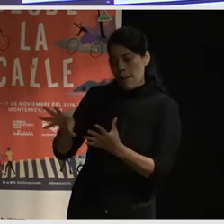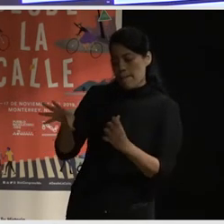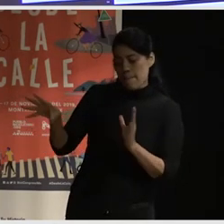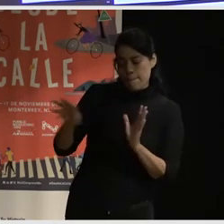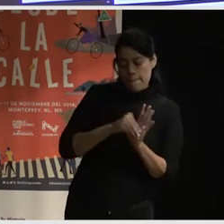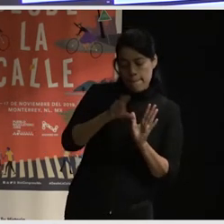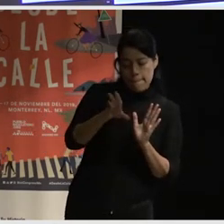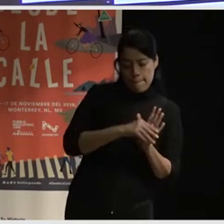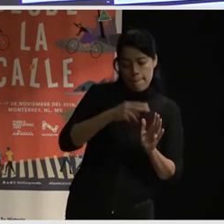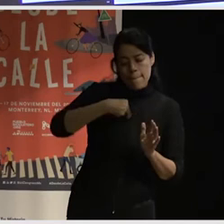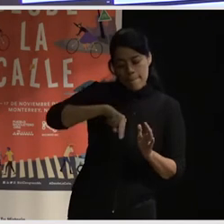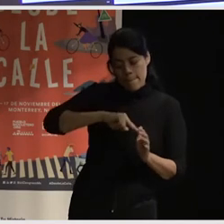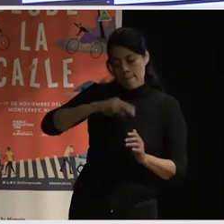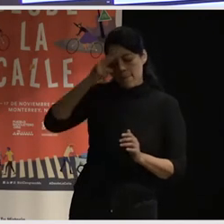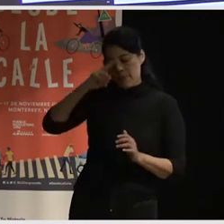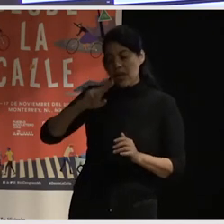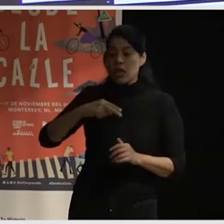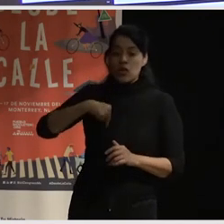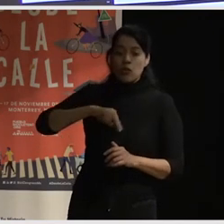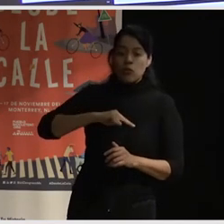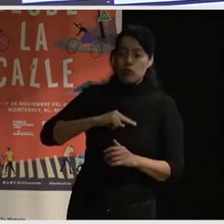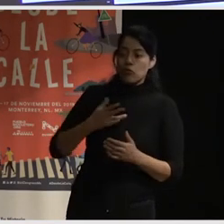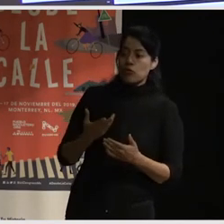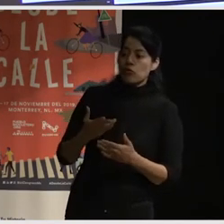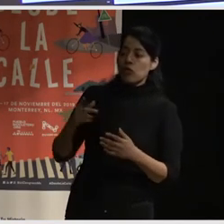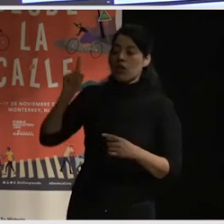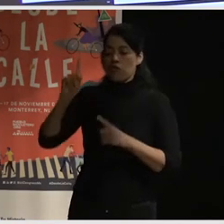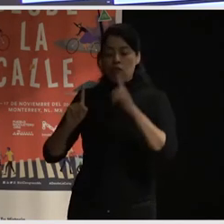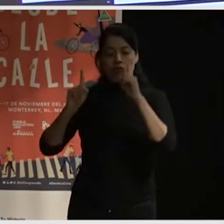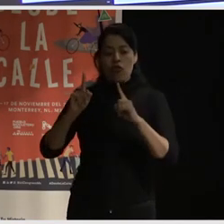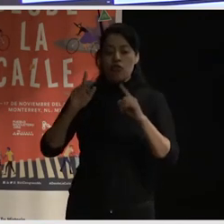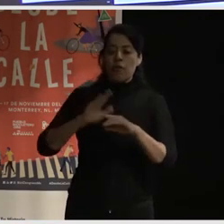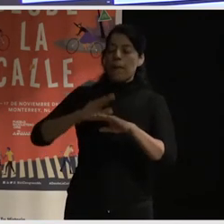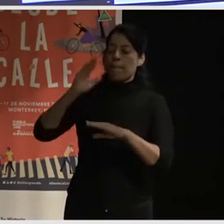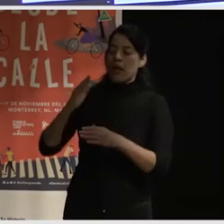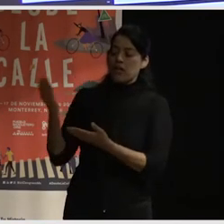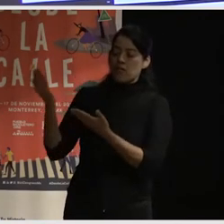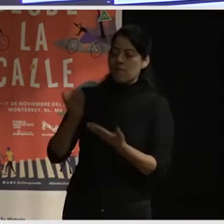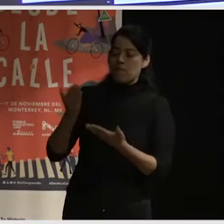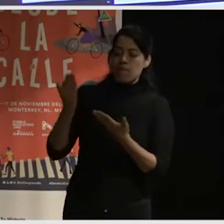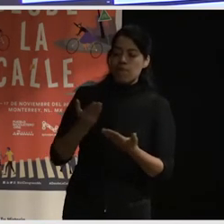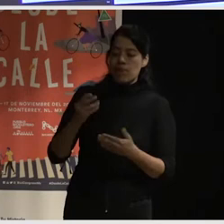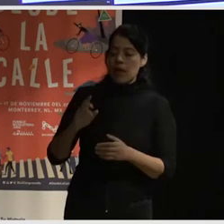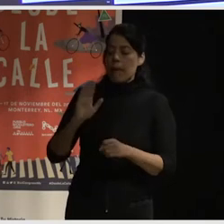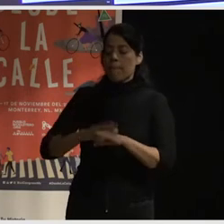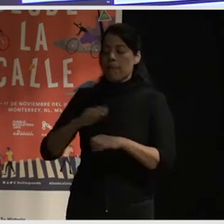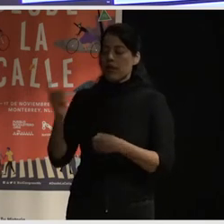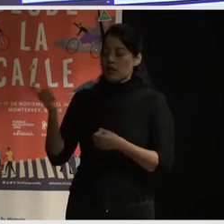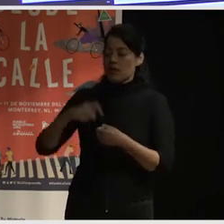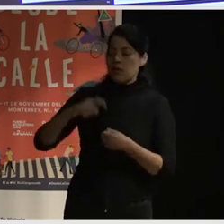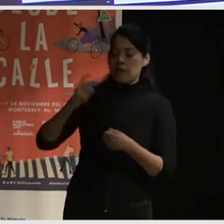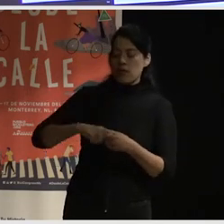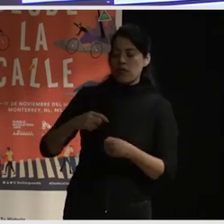y nos peleamos por ver quién maquila quién tiene él quien atrae más lo repiten o quién atrae más inversión